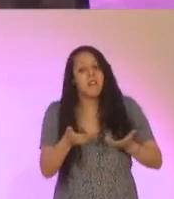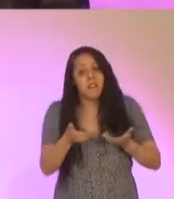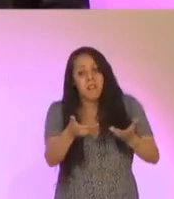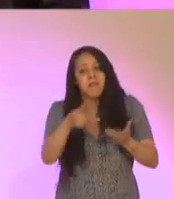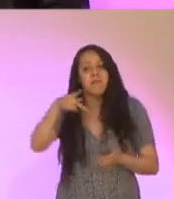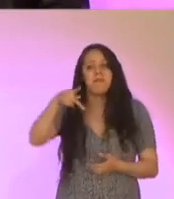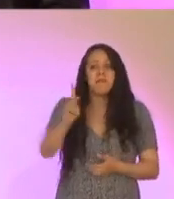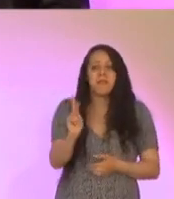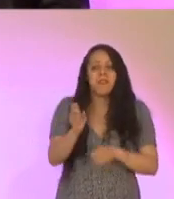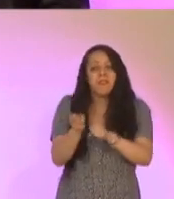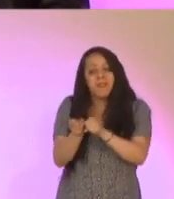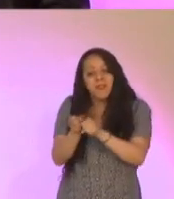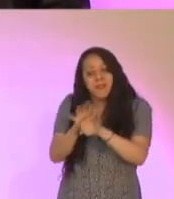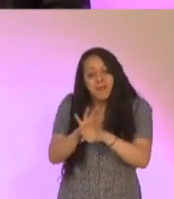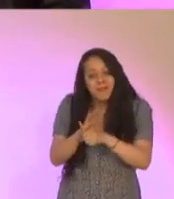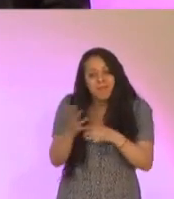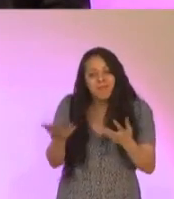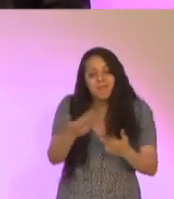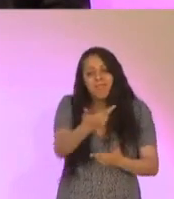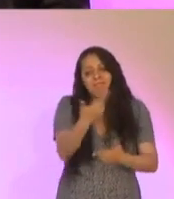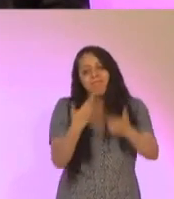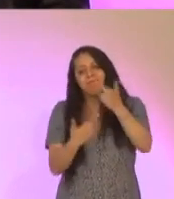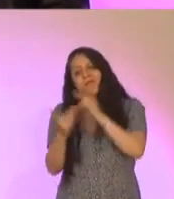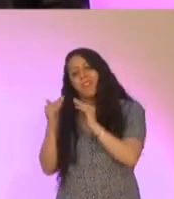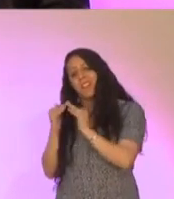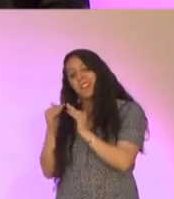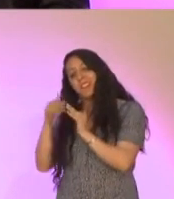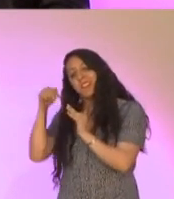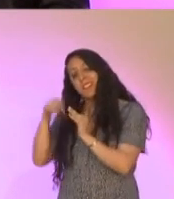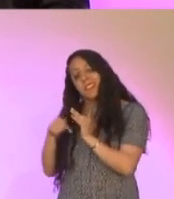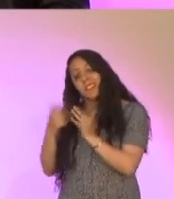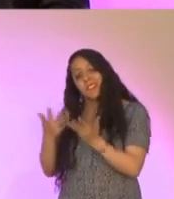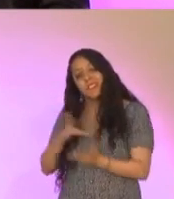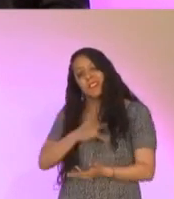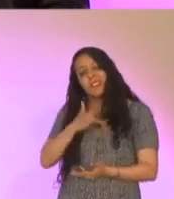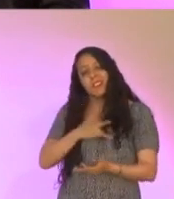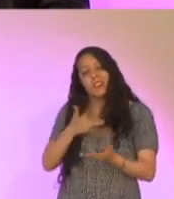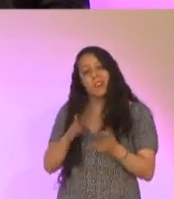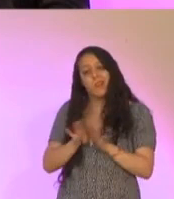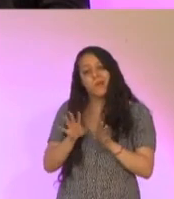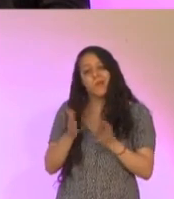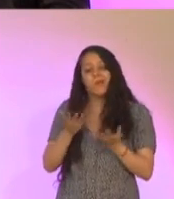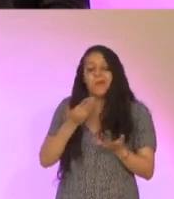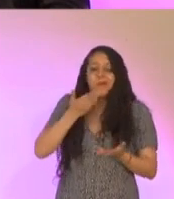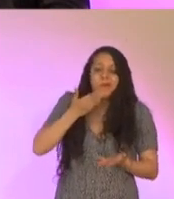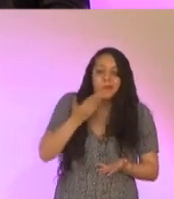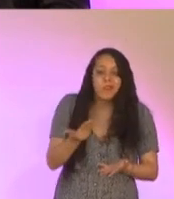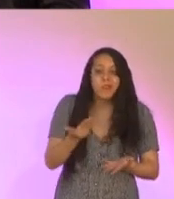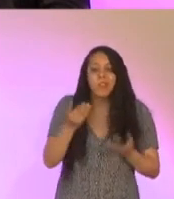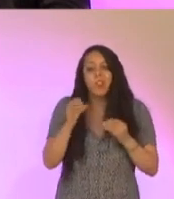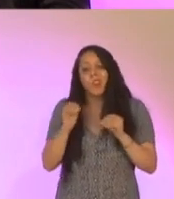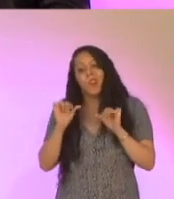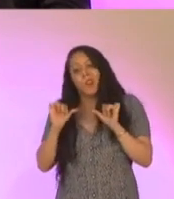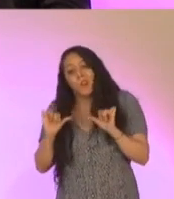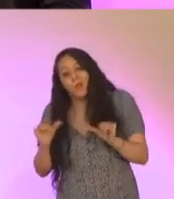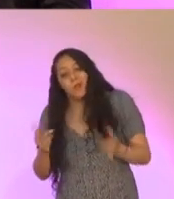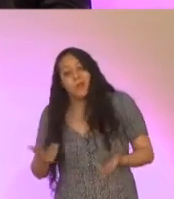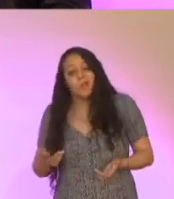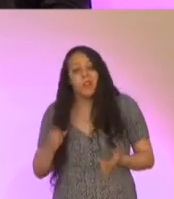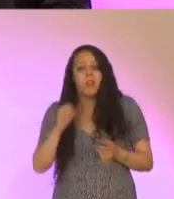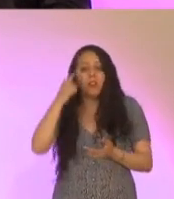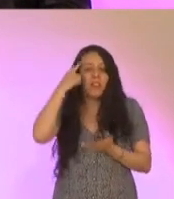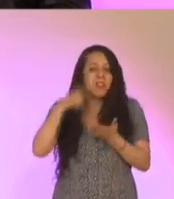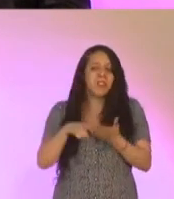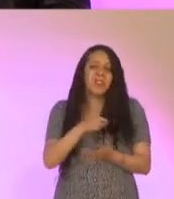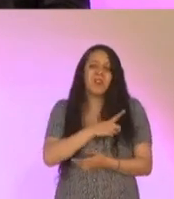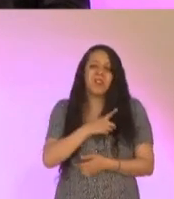cómodo fue algo fue agrupar y ximo y creo que sobre eso va el el texto mío